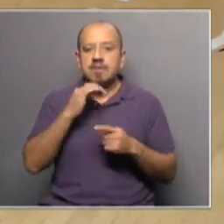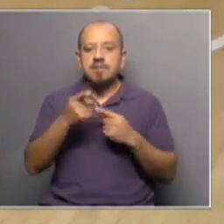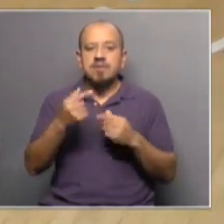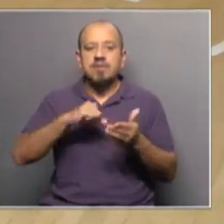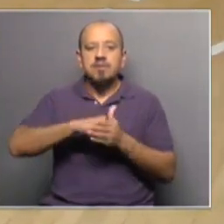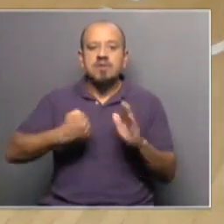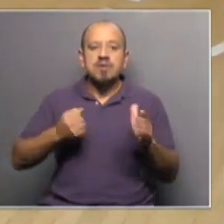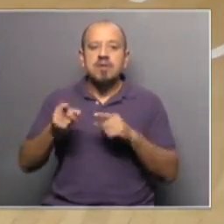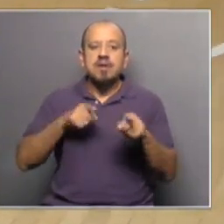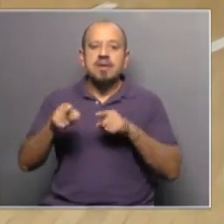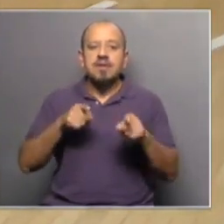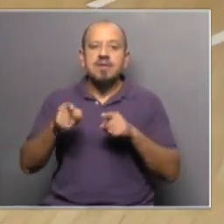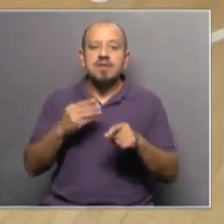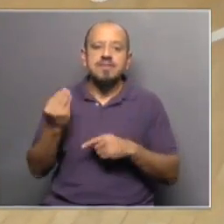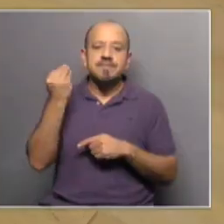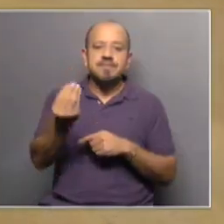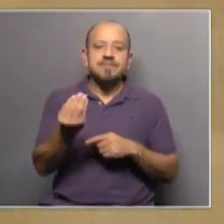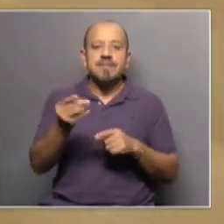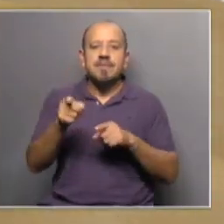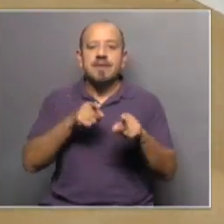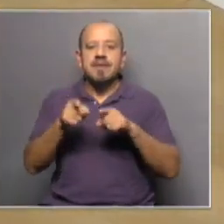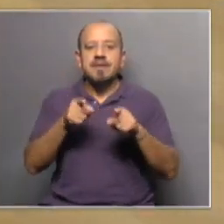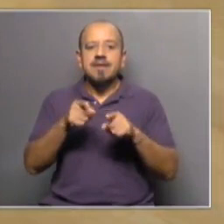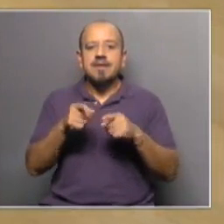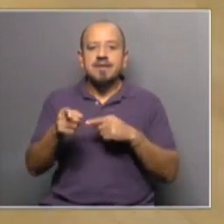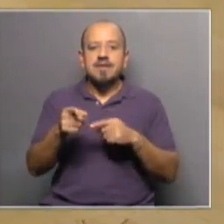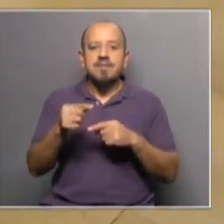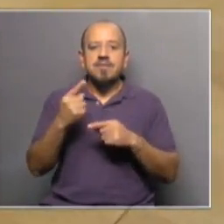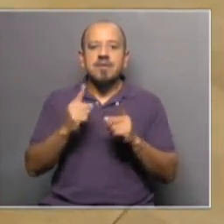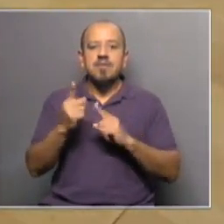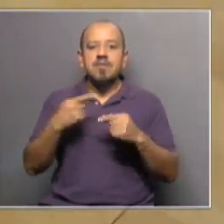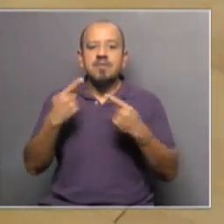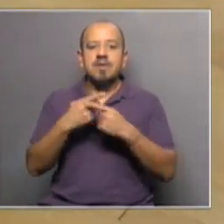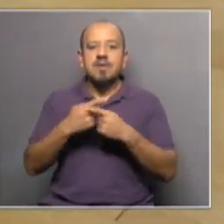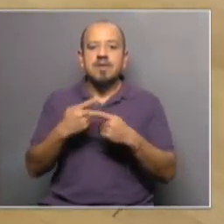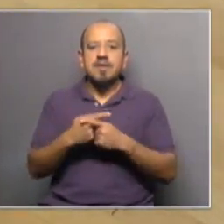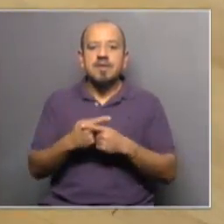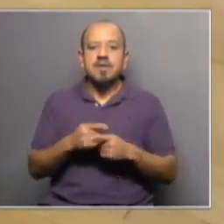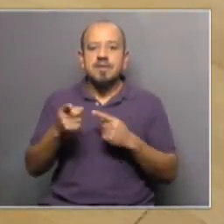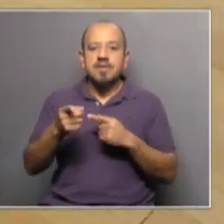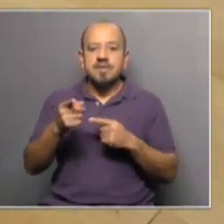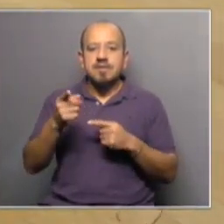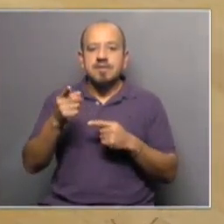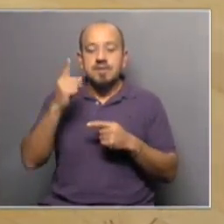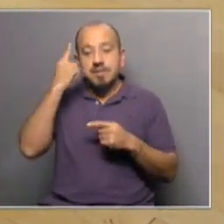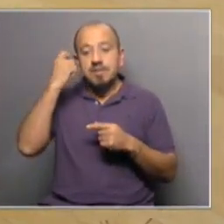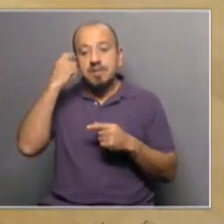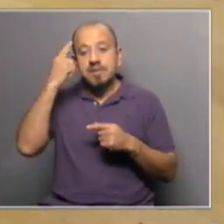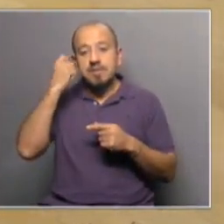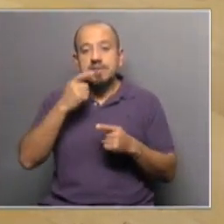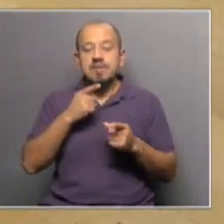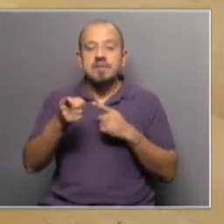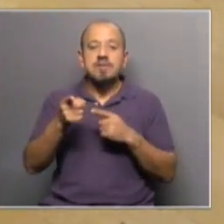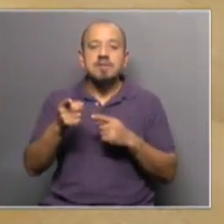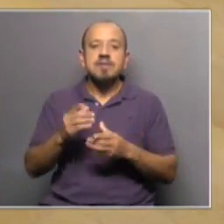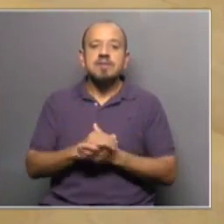te tocó a vos asumir como la dirección técnica por unos partidos. ¿Cómo es esa experiencia? ¿Cómo la vivís? ¿Y cómo la recibió también